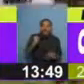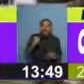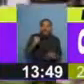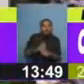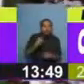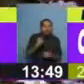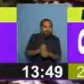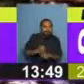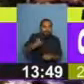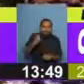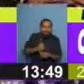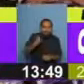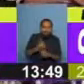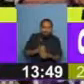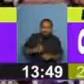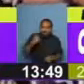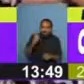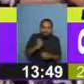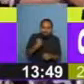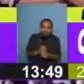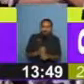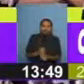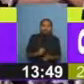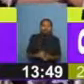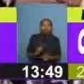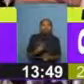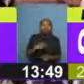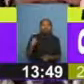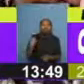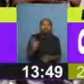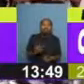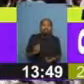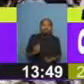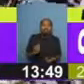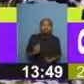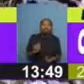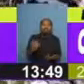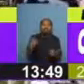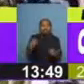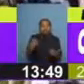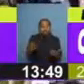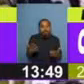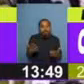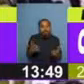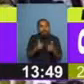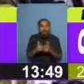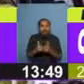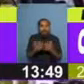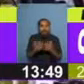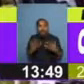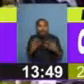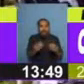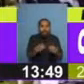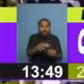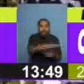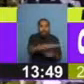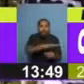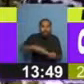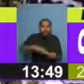trabajemos, trabajemos. Nosotros lo que podamos hacer para apoyar a cada una de las